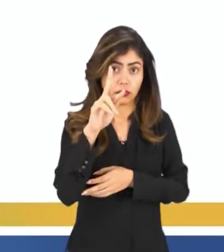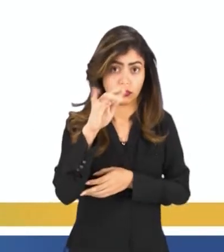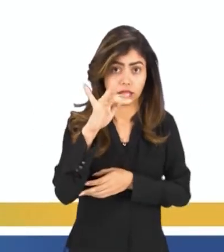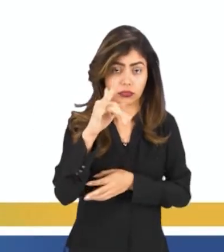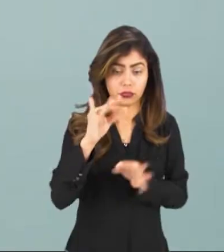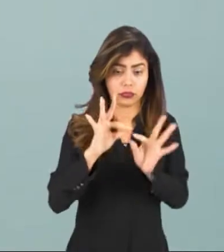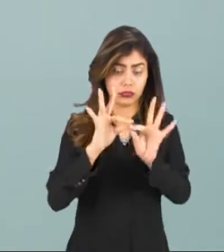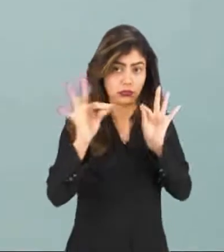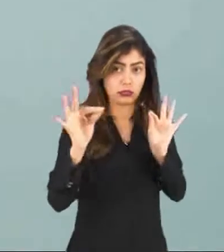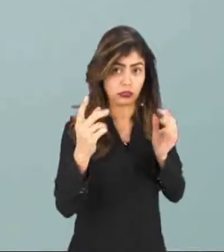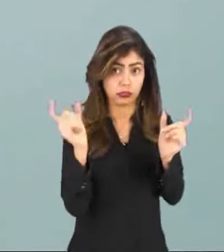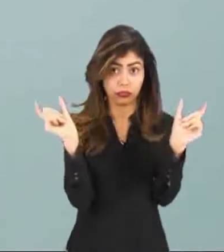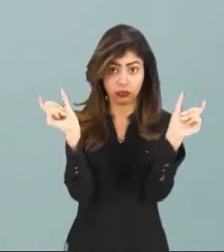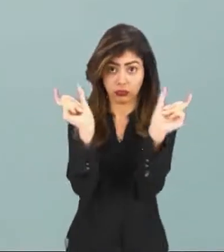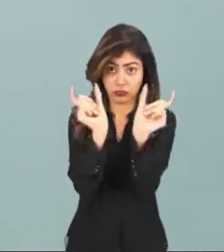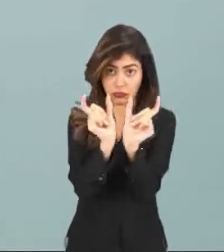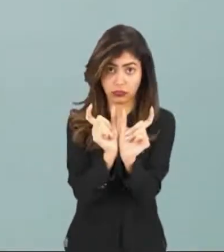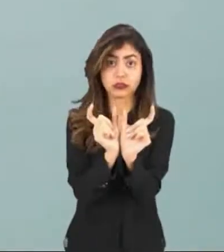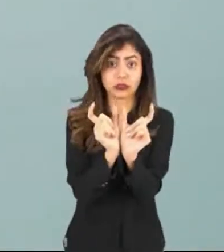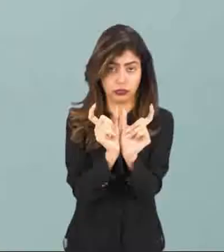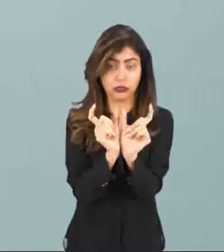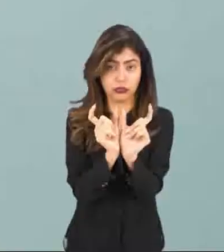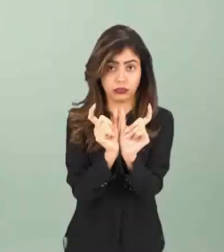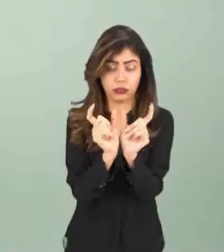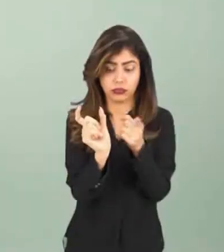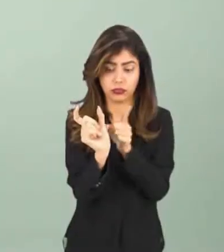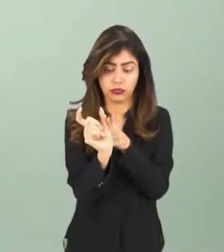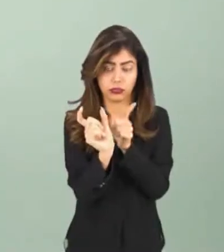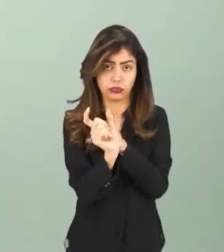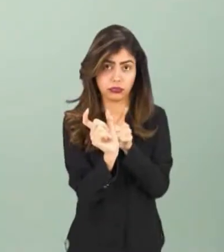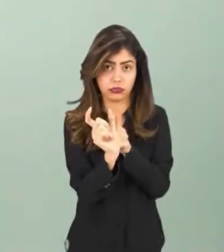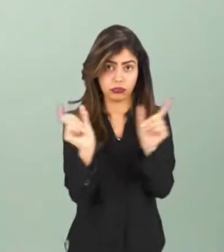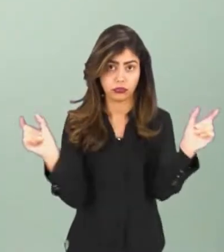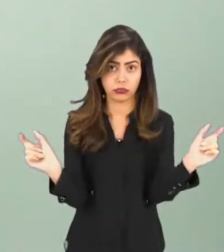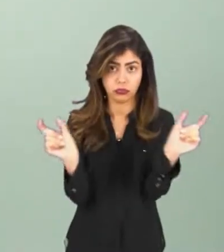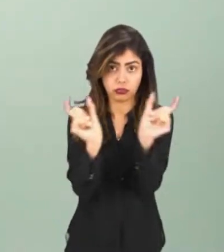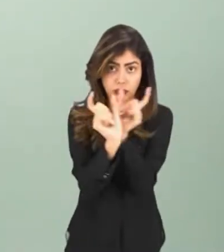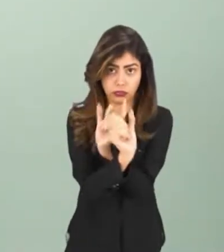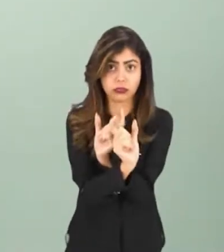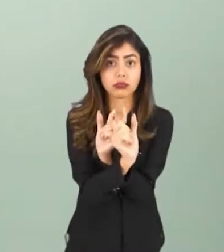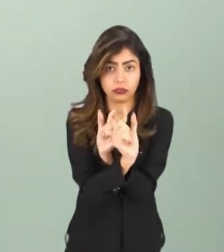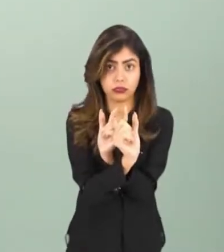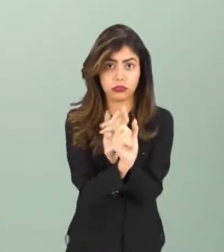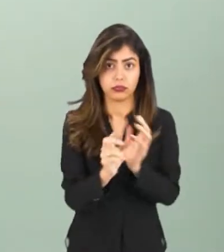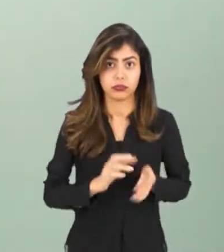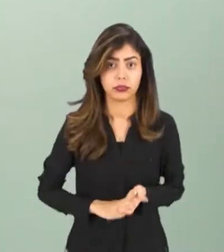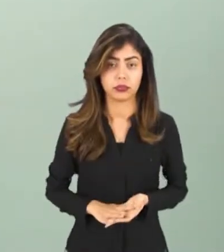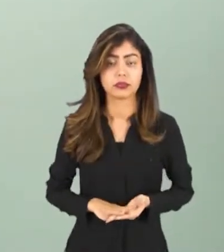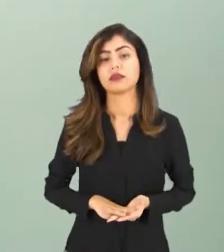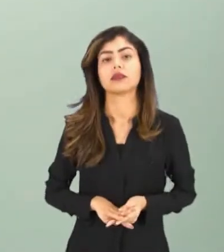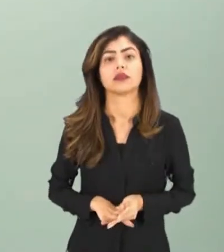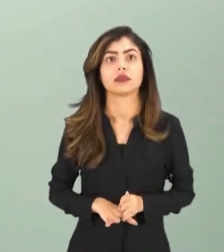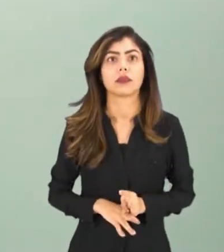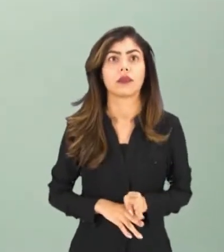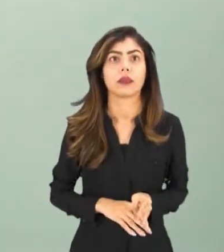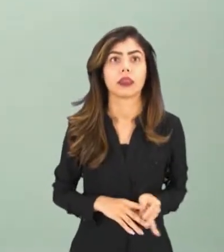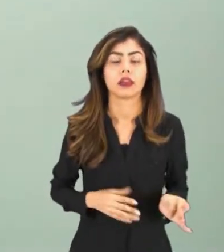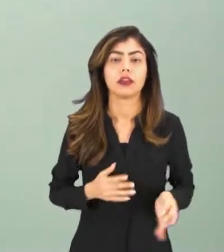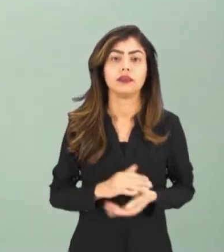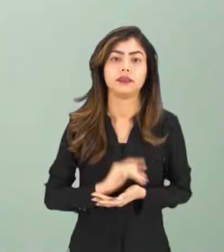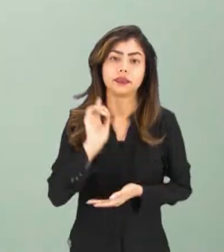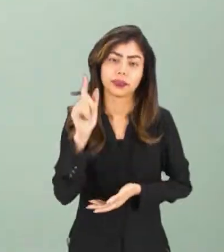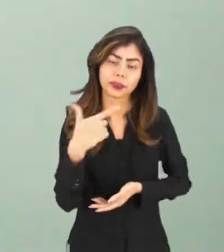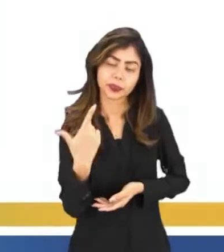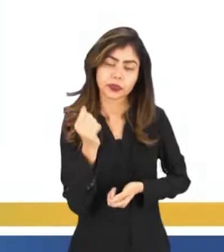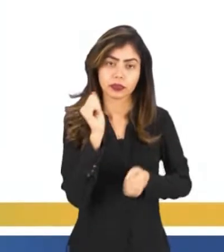ponzi entre dos oraciones son palabras que establecen una conexión ok vamos para